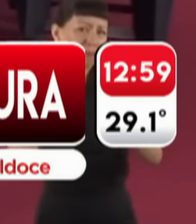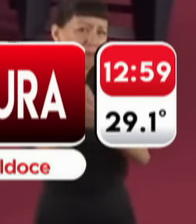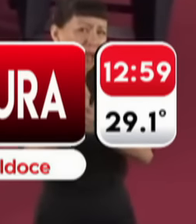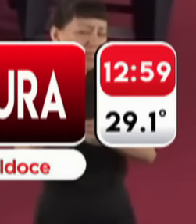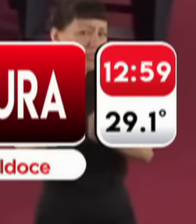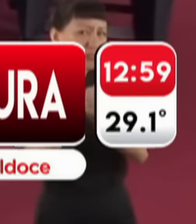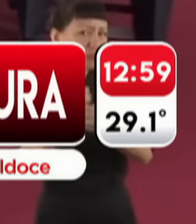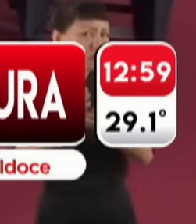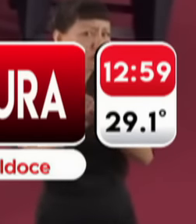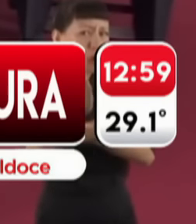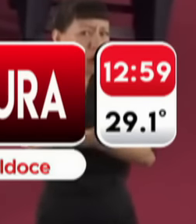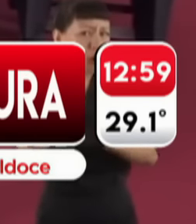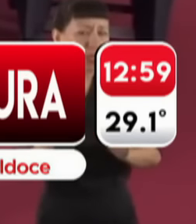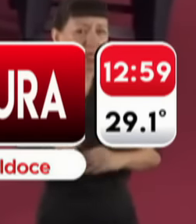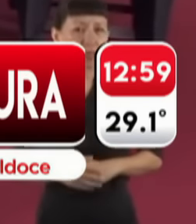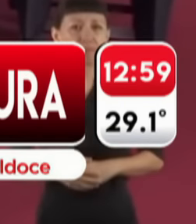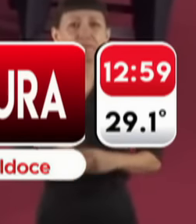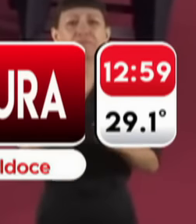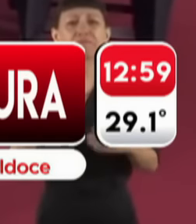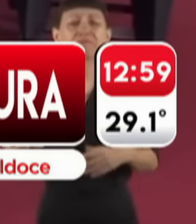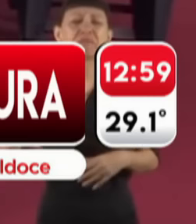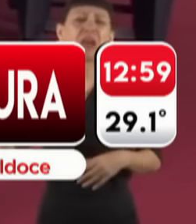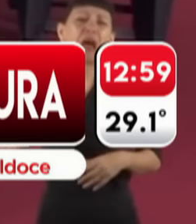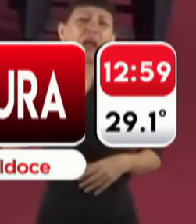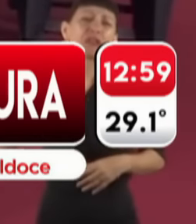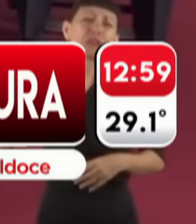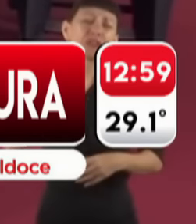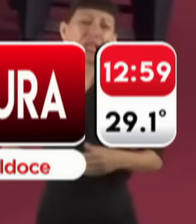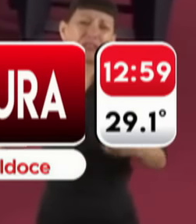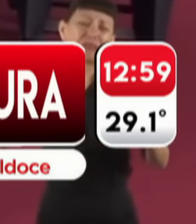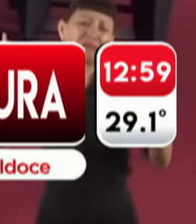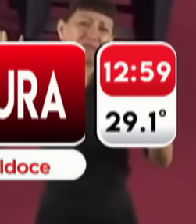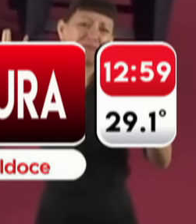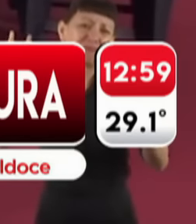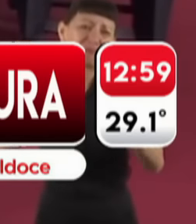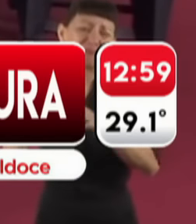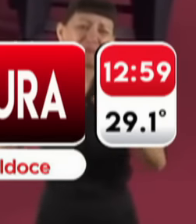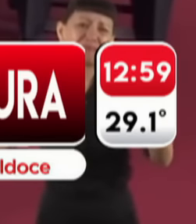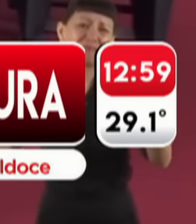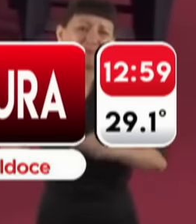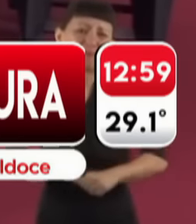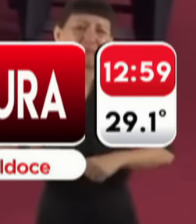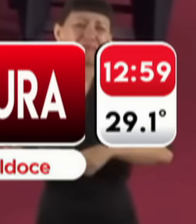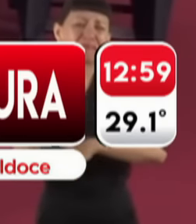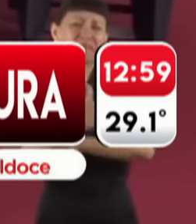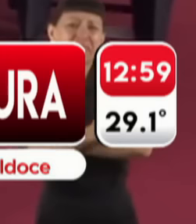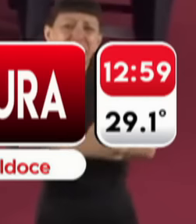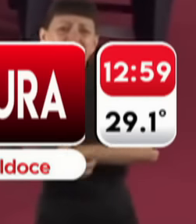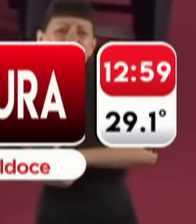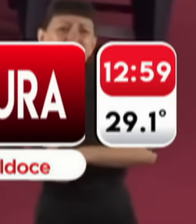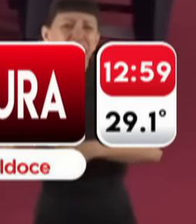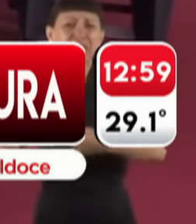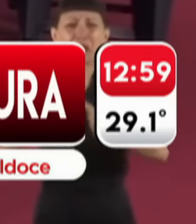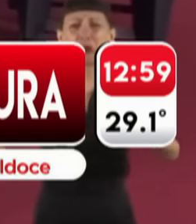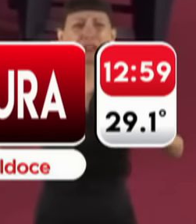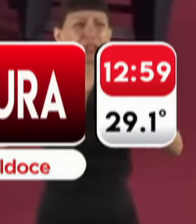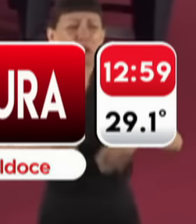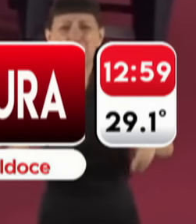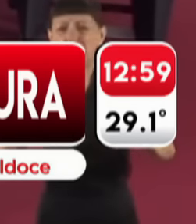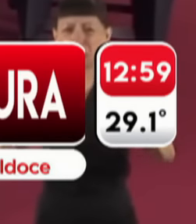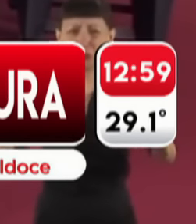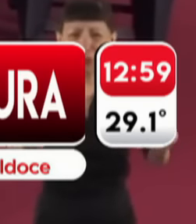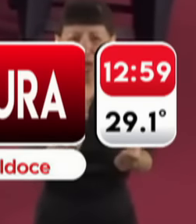no tengo más que las noticias que públicas. Tengo amistad